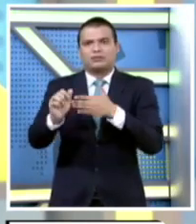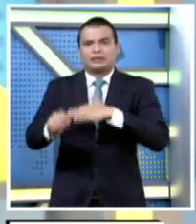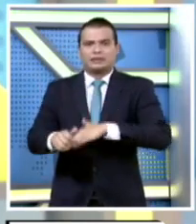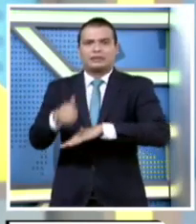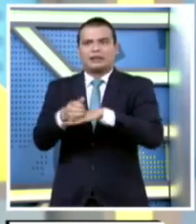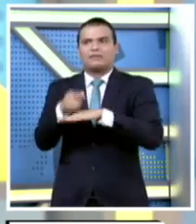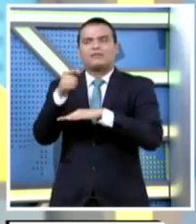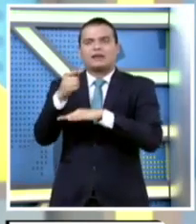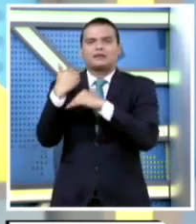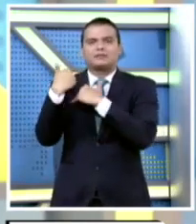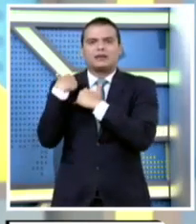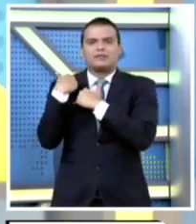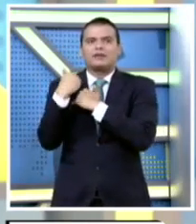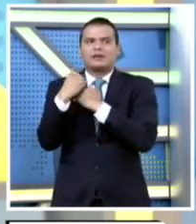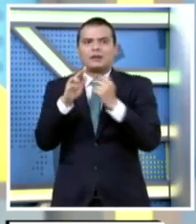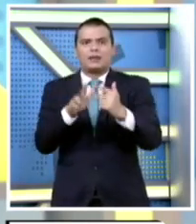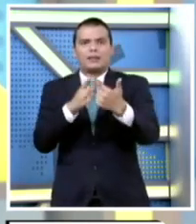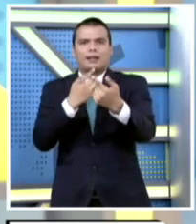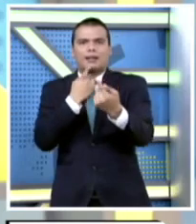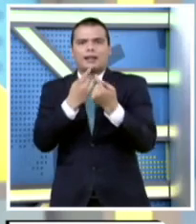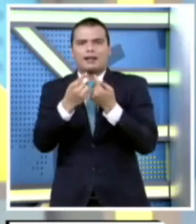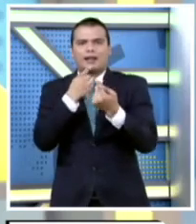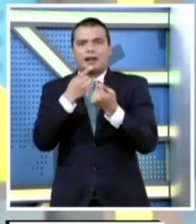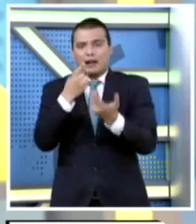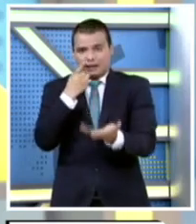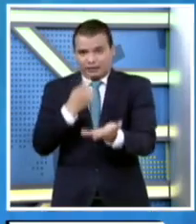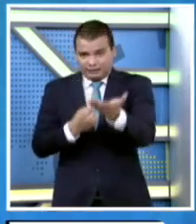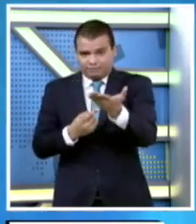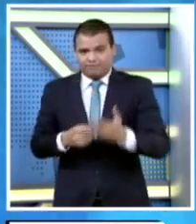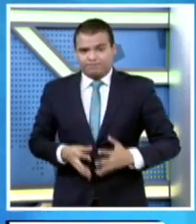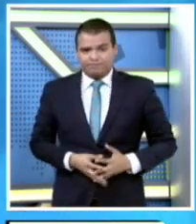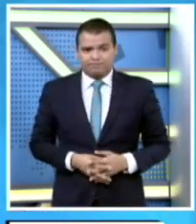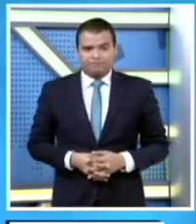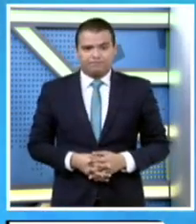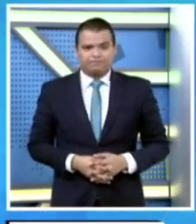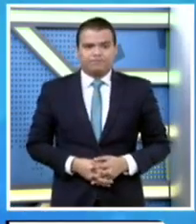está en el Estudio 4. Gerardo, adelante usted con el alcalde.